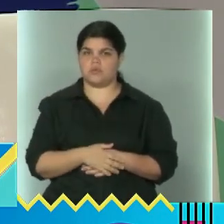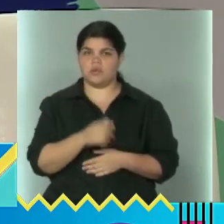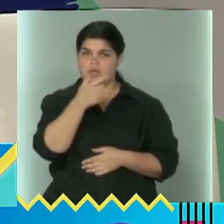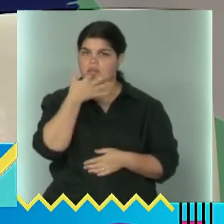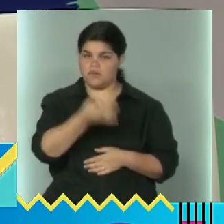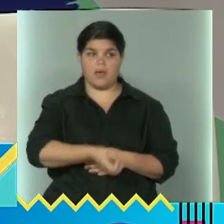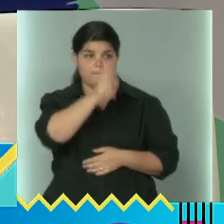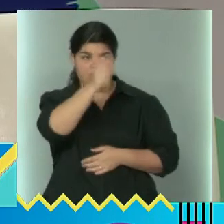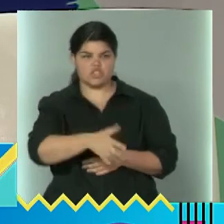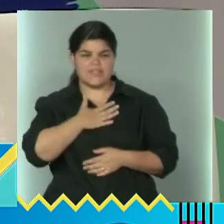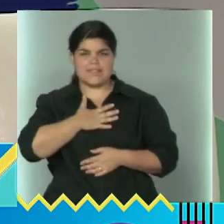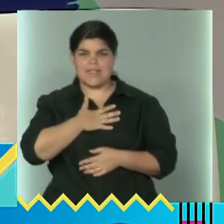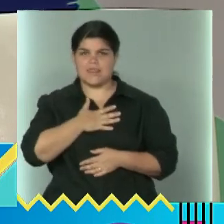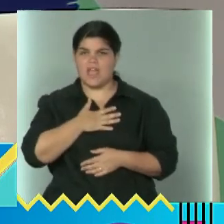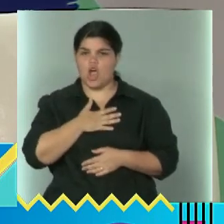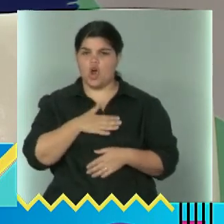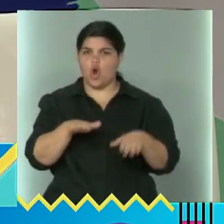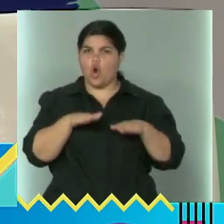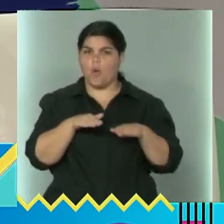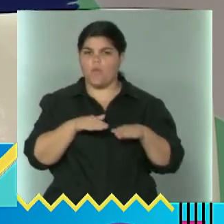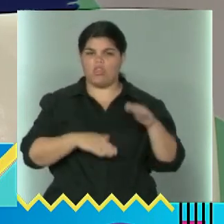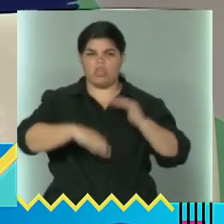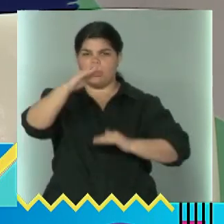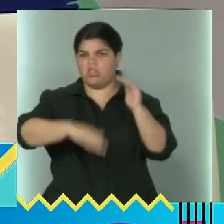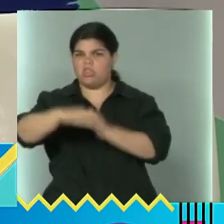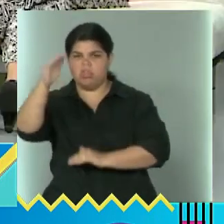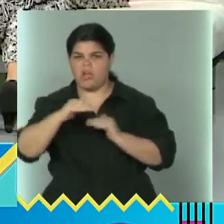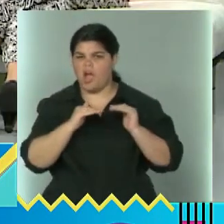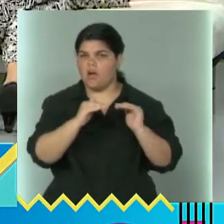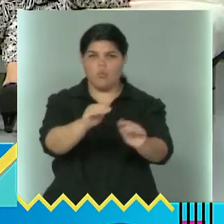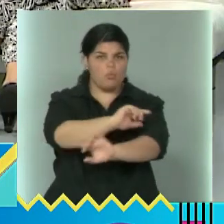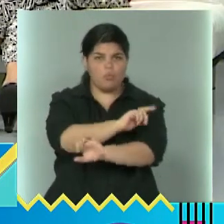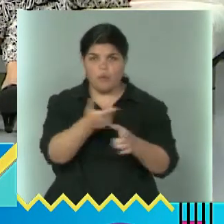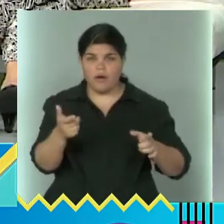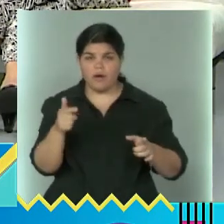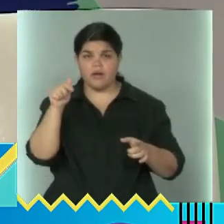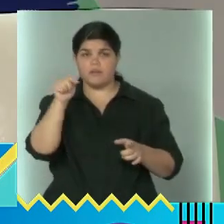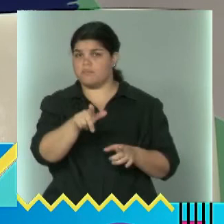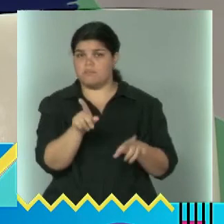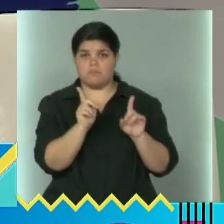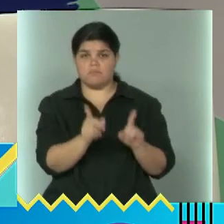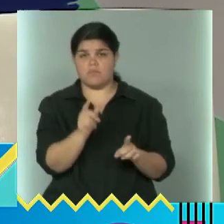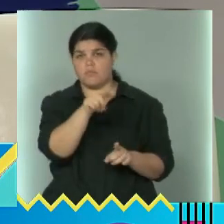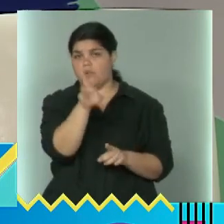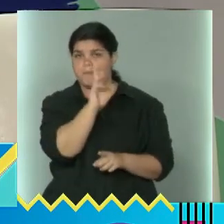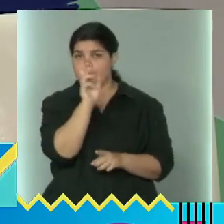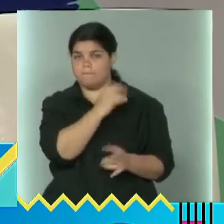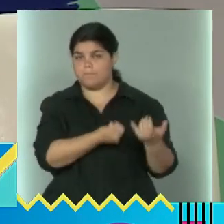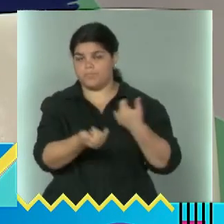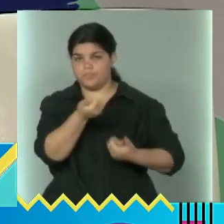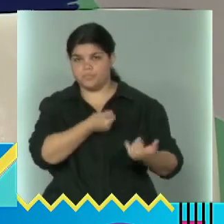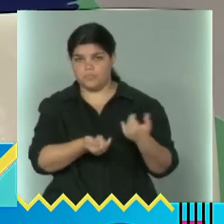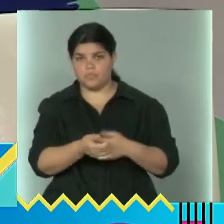desajuste, que ese desajuste no obedece, como bien decía Julieta, a un tema que tengo